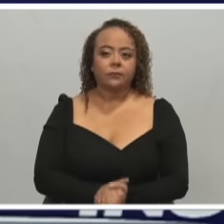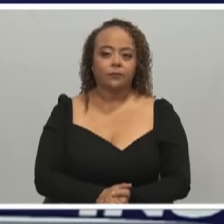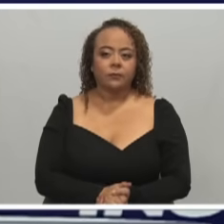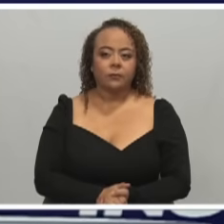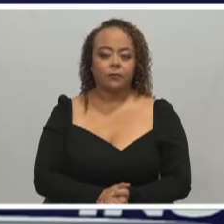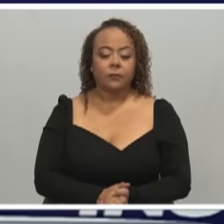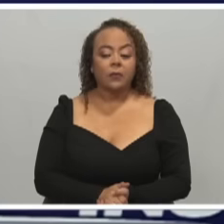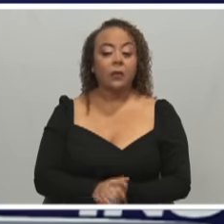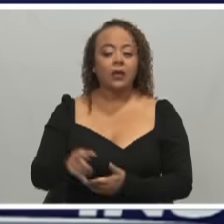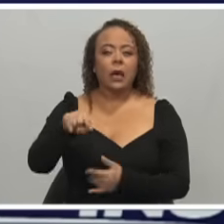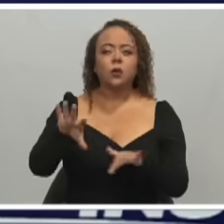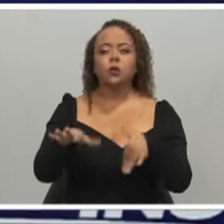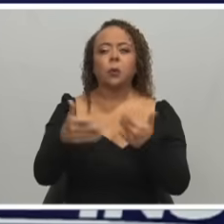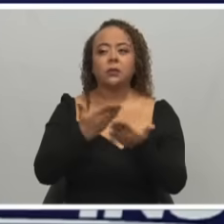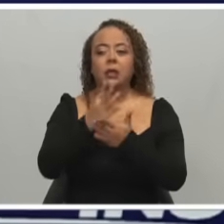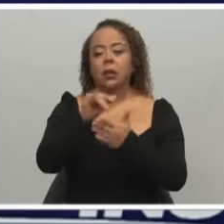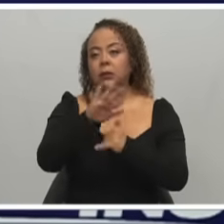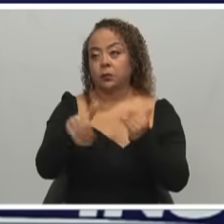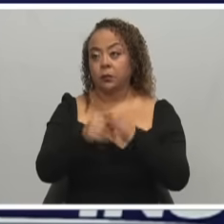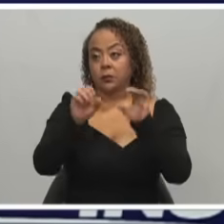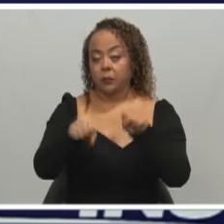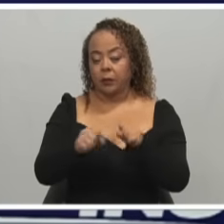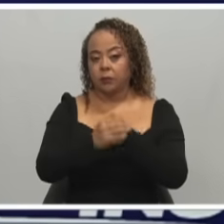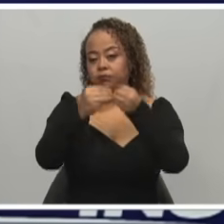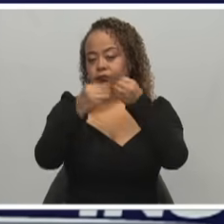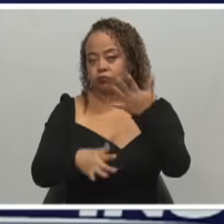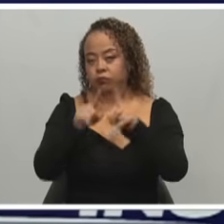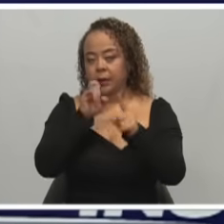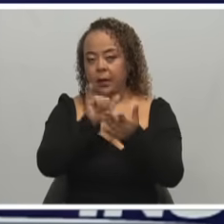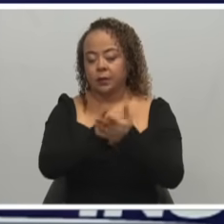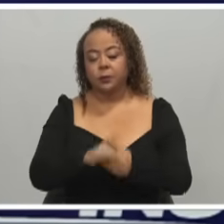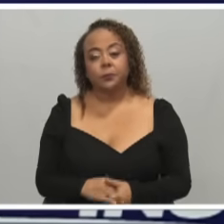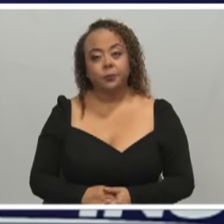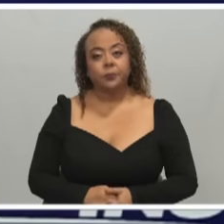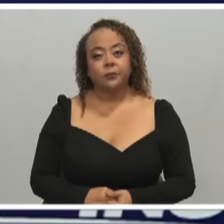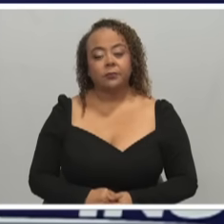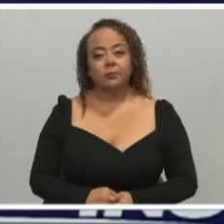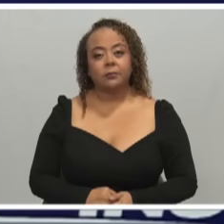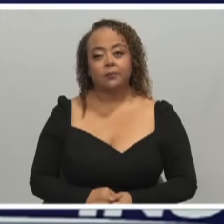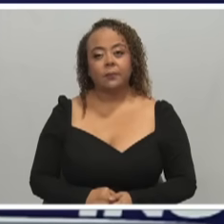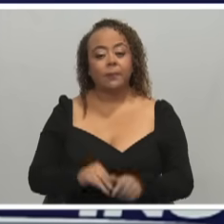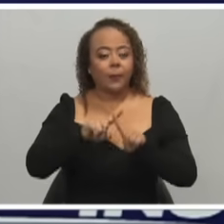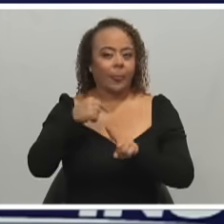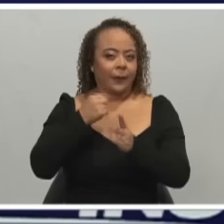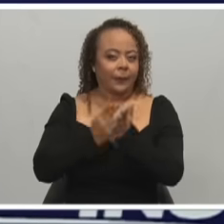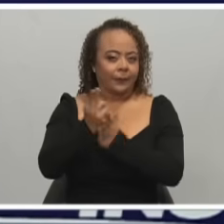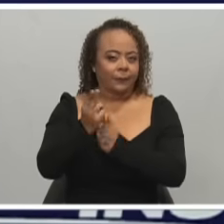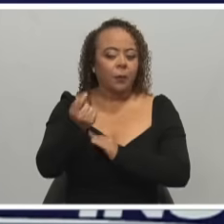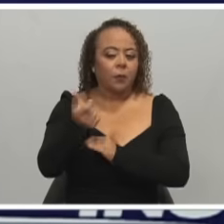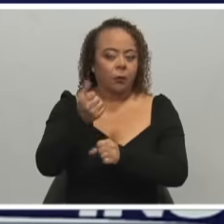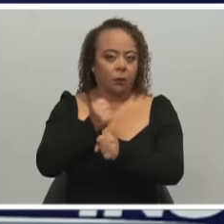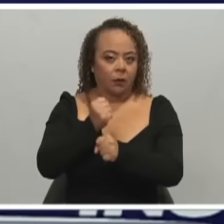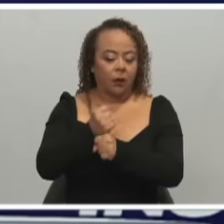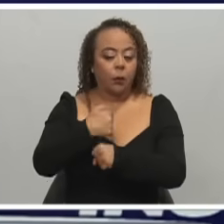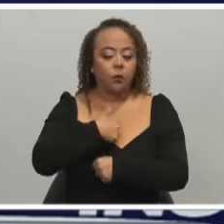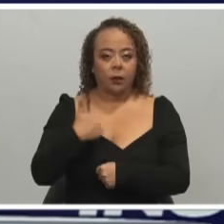Cómo llegan y y todo lo que que se puede desprender desde ahí pero Honestamente Con el poco trabajo que que